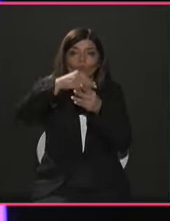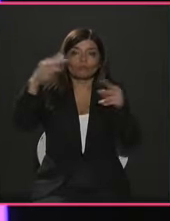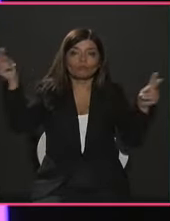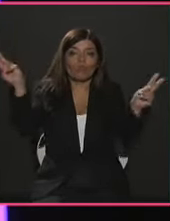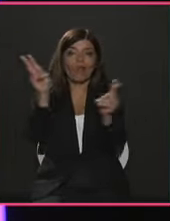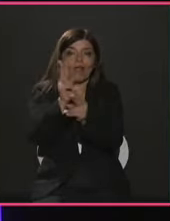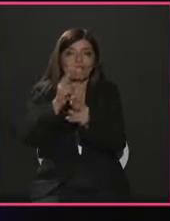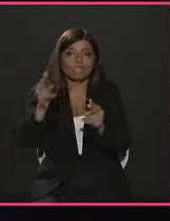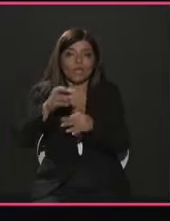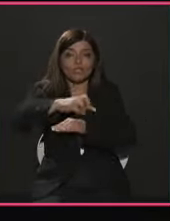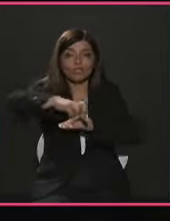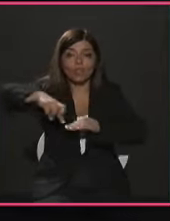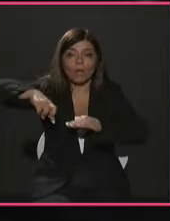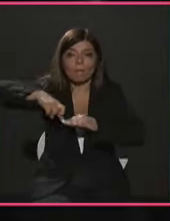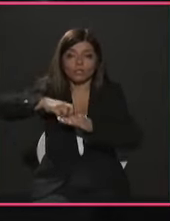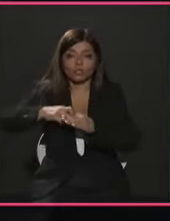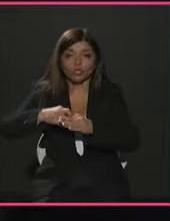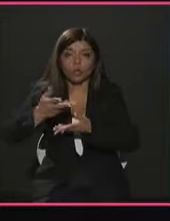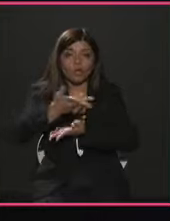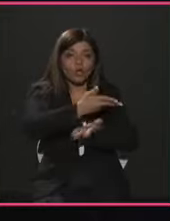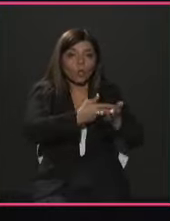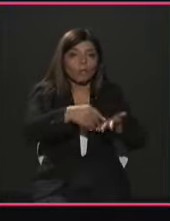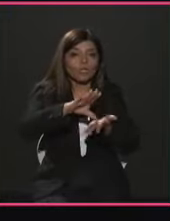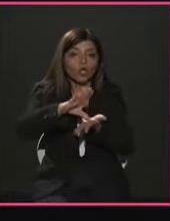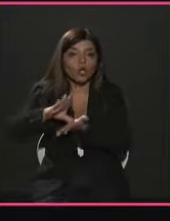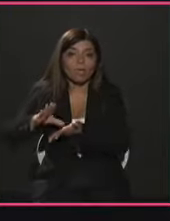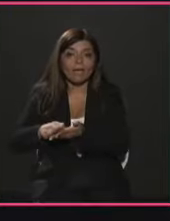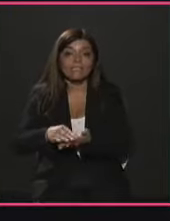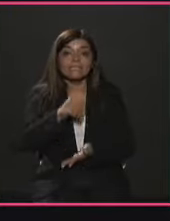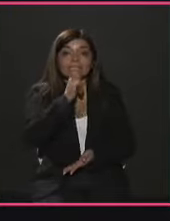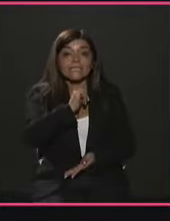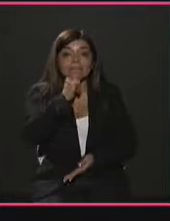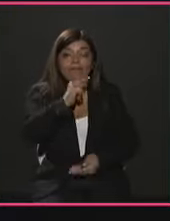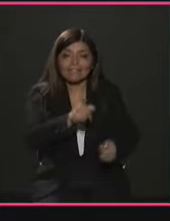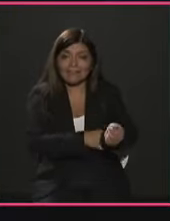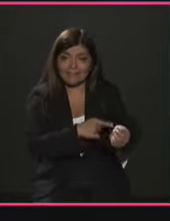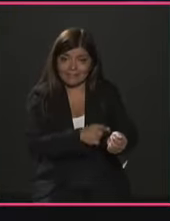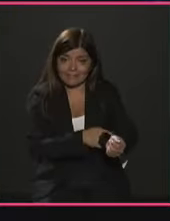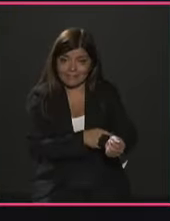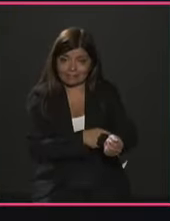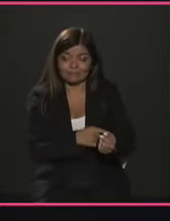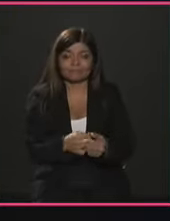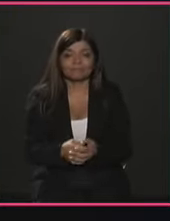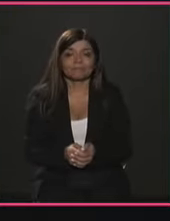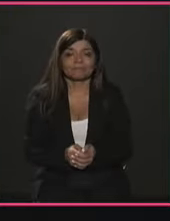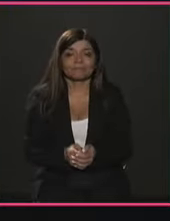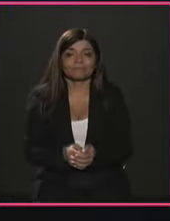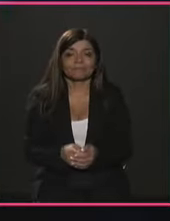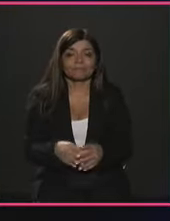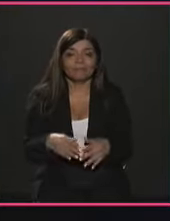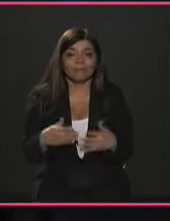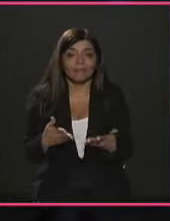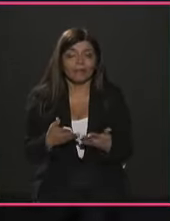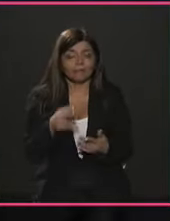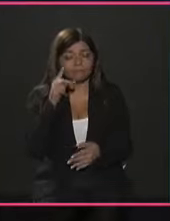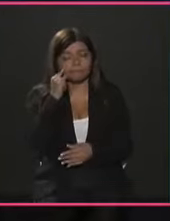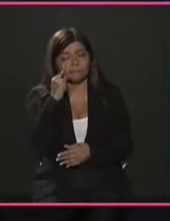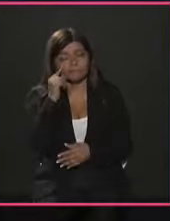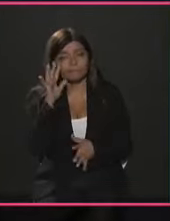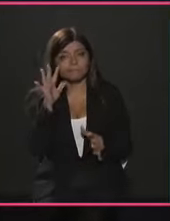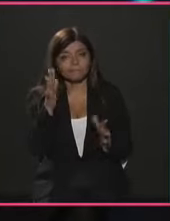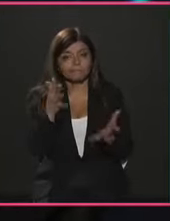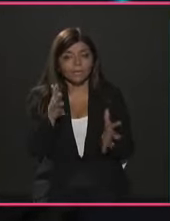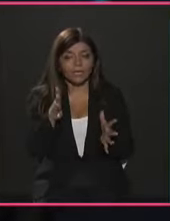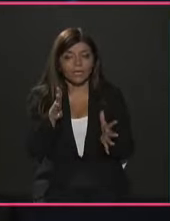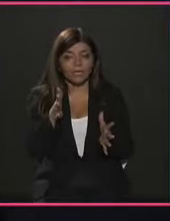la Patagonia para compartirlo con los países que tienen déficit de energía eh las estimaciones Es